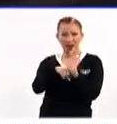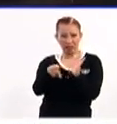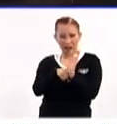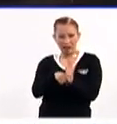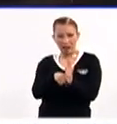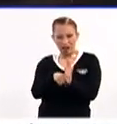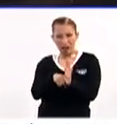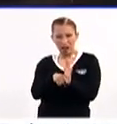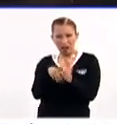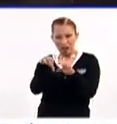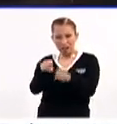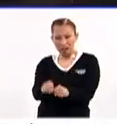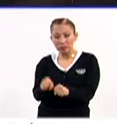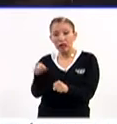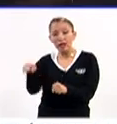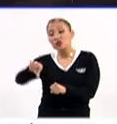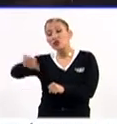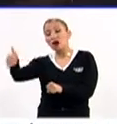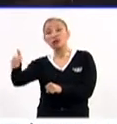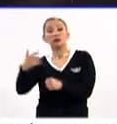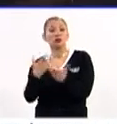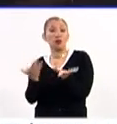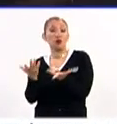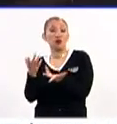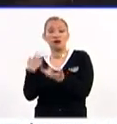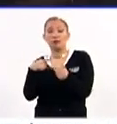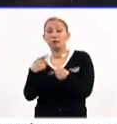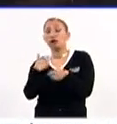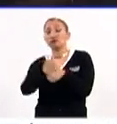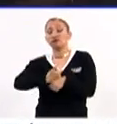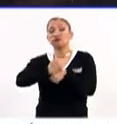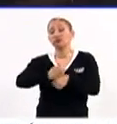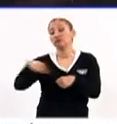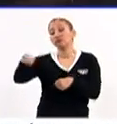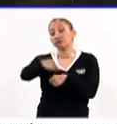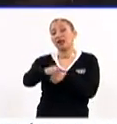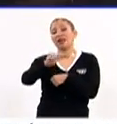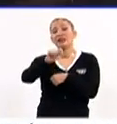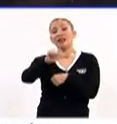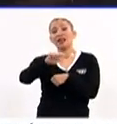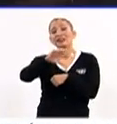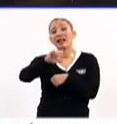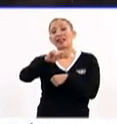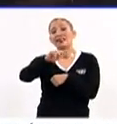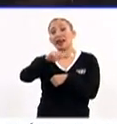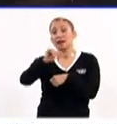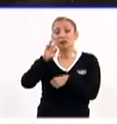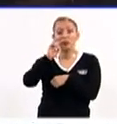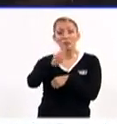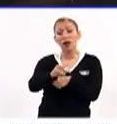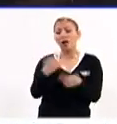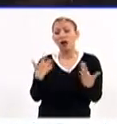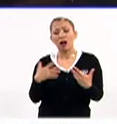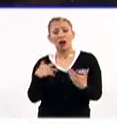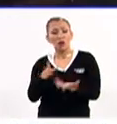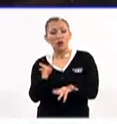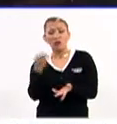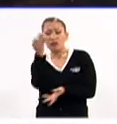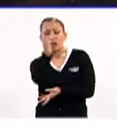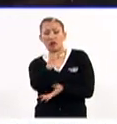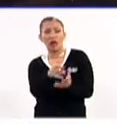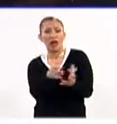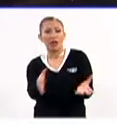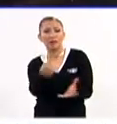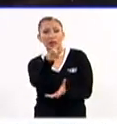que tenemos de la conquista. Y los otros, desde luego, las otras víctimas de este cambio son los tlaxcaltecas, que son vistos como los grandes